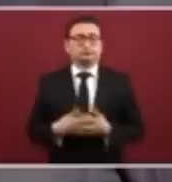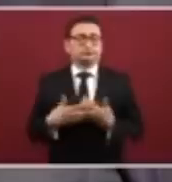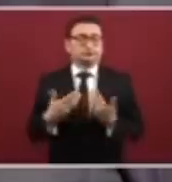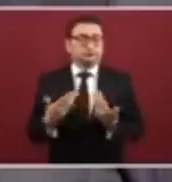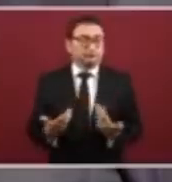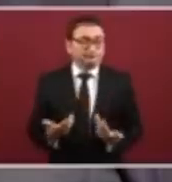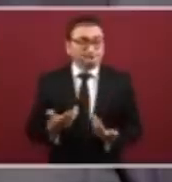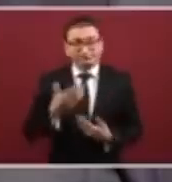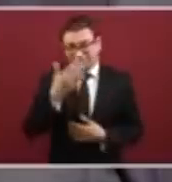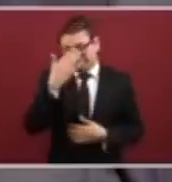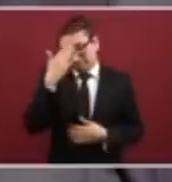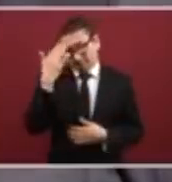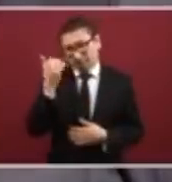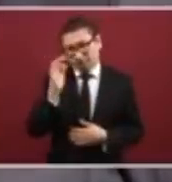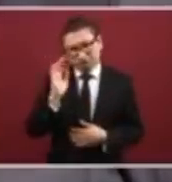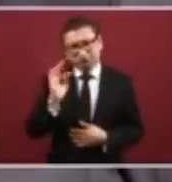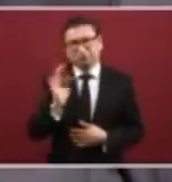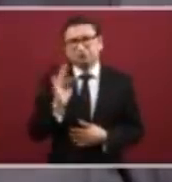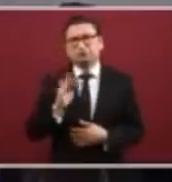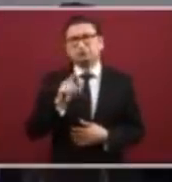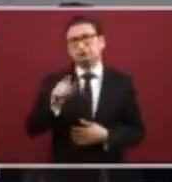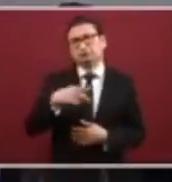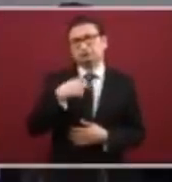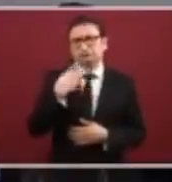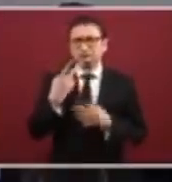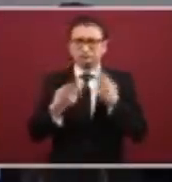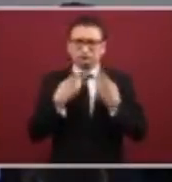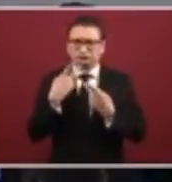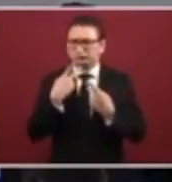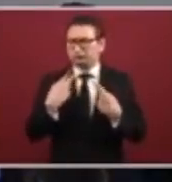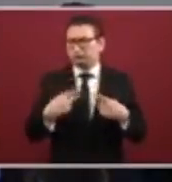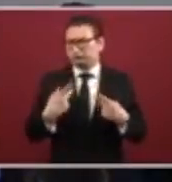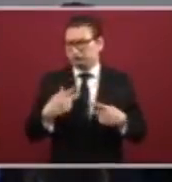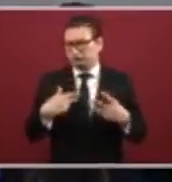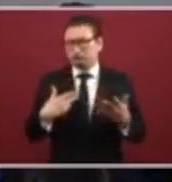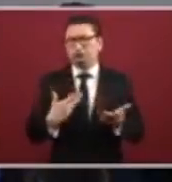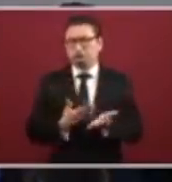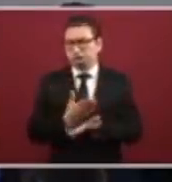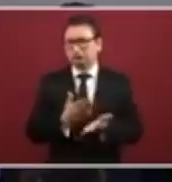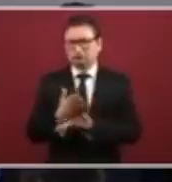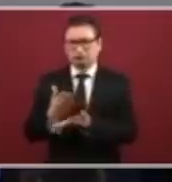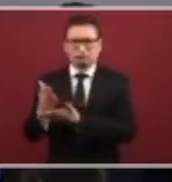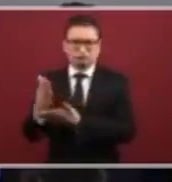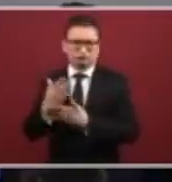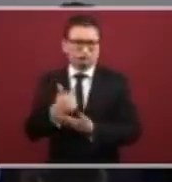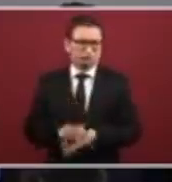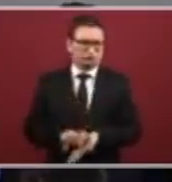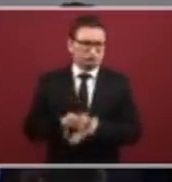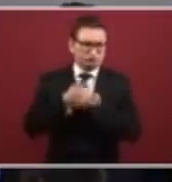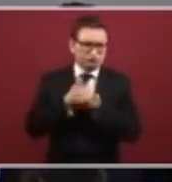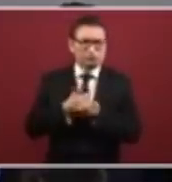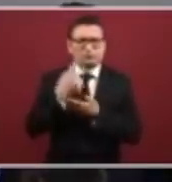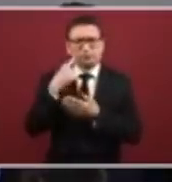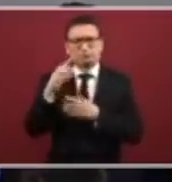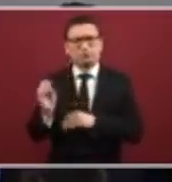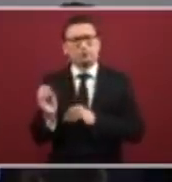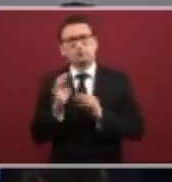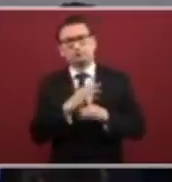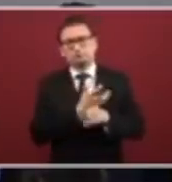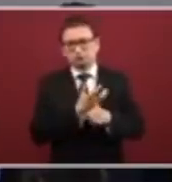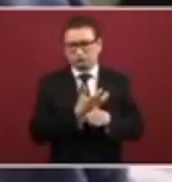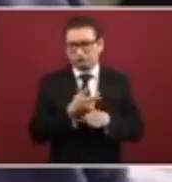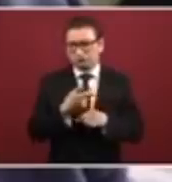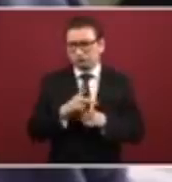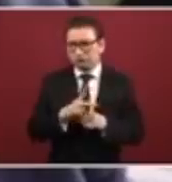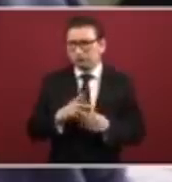sea contrario al discurso que usted dice de que se permite el acceso para ayudarles a llegar a la frontera de Estados Unidos, sin embargo se